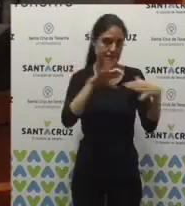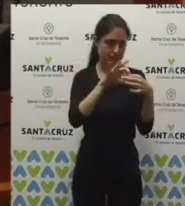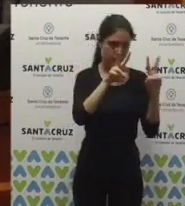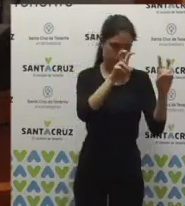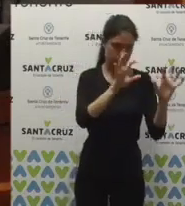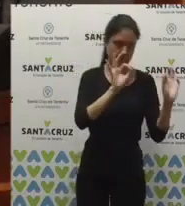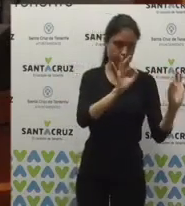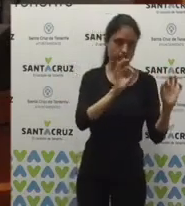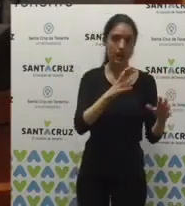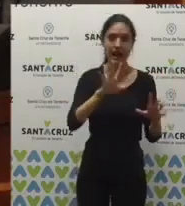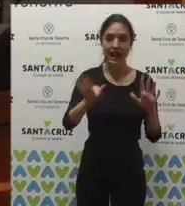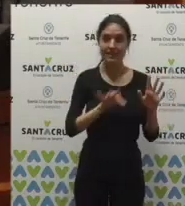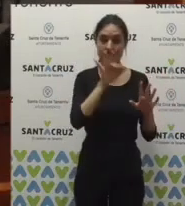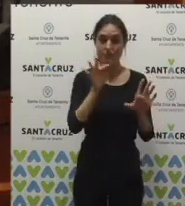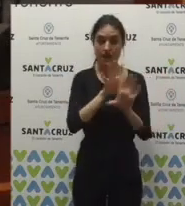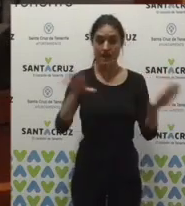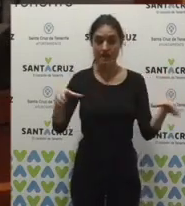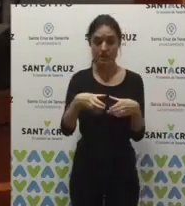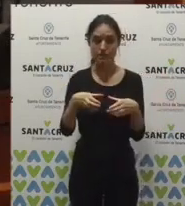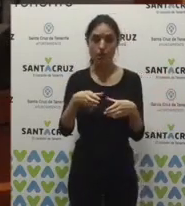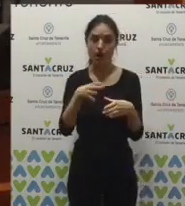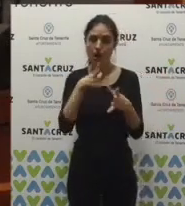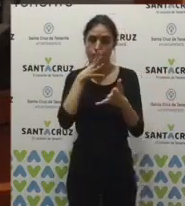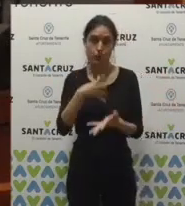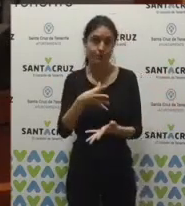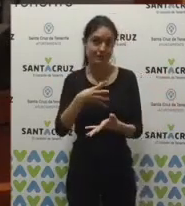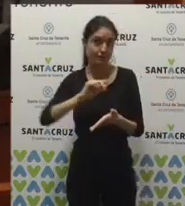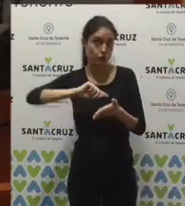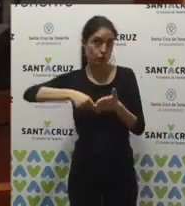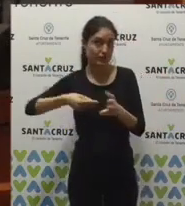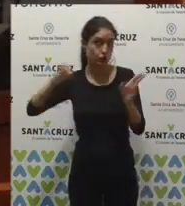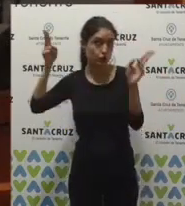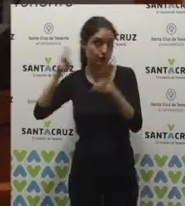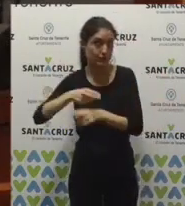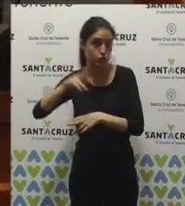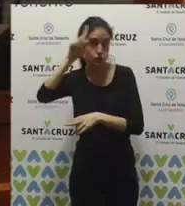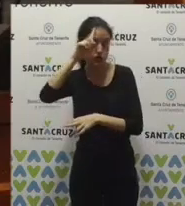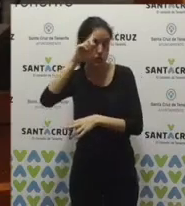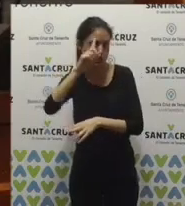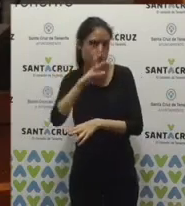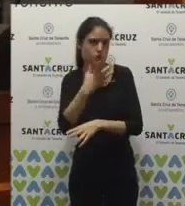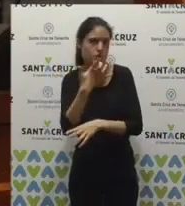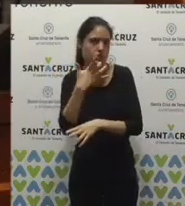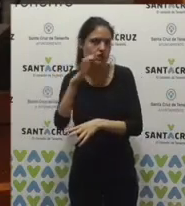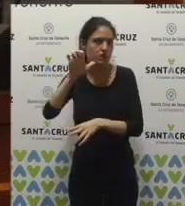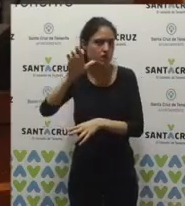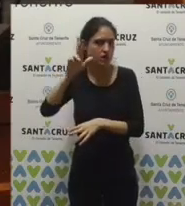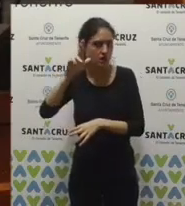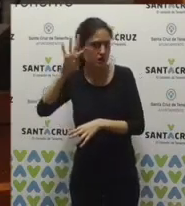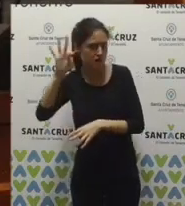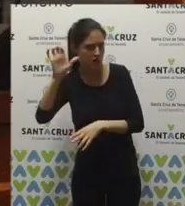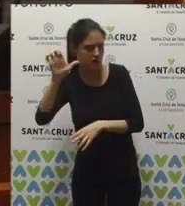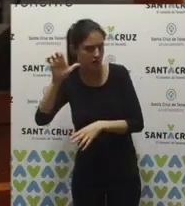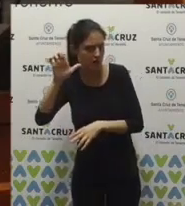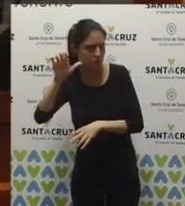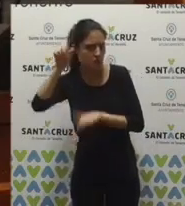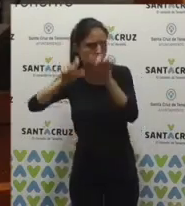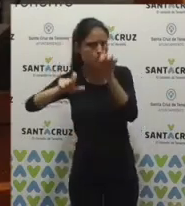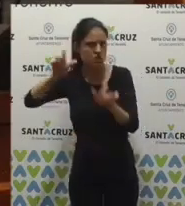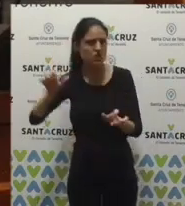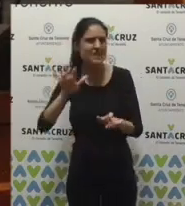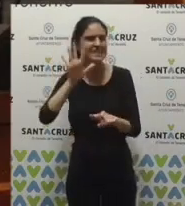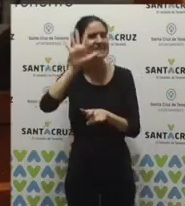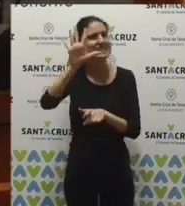está ahora mismo con un contrato suspendido que no entendemos porque creo que están en el de los cinco educadores del programa de abandono